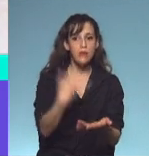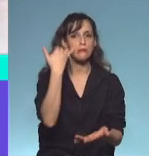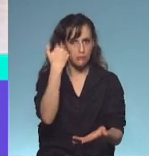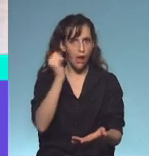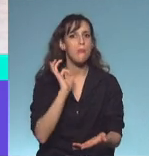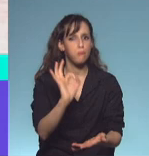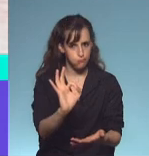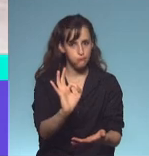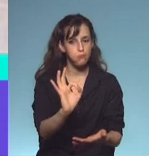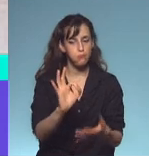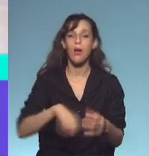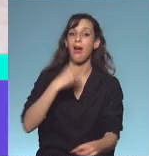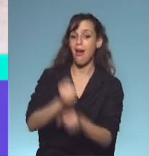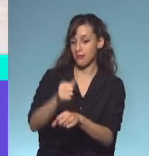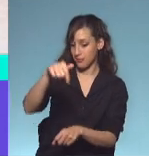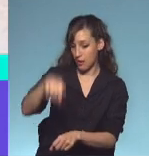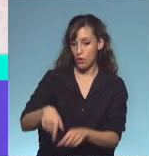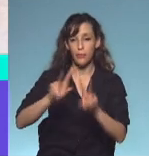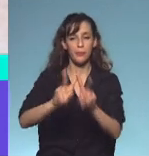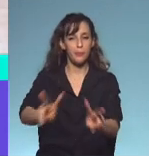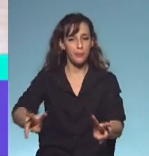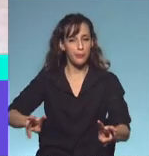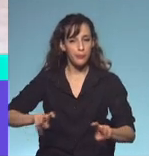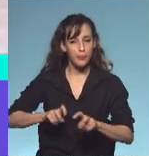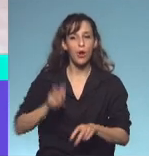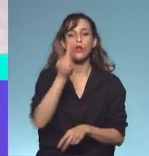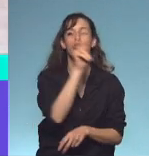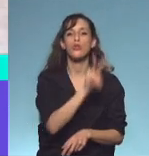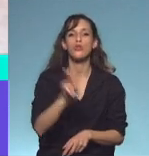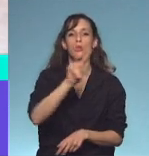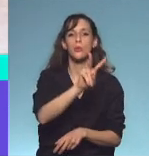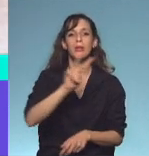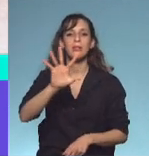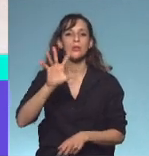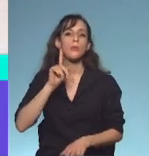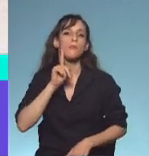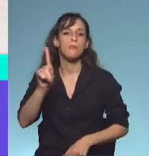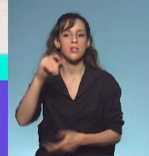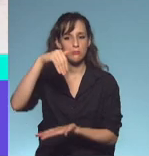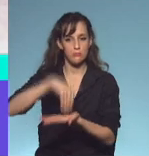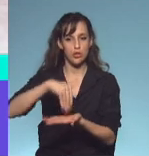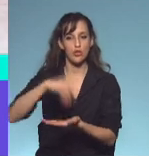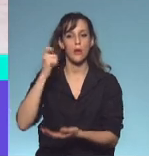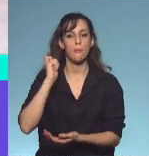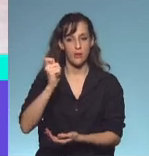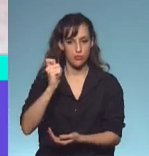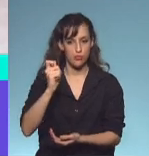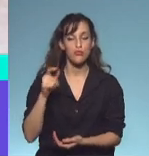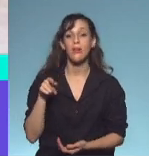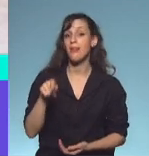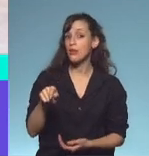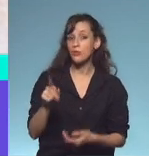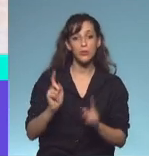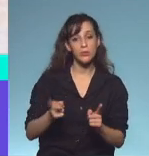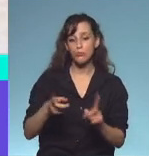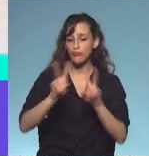Llevamos recaudado aproximadamente 225 mil millones de pesos y es financiamiento, como estaba planteado